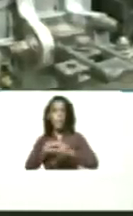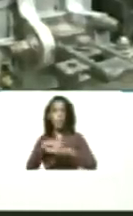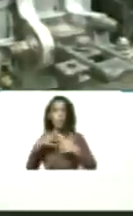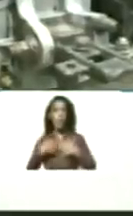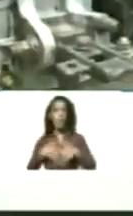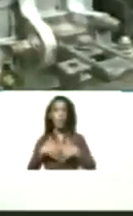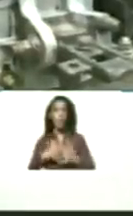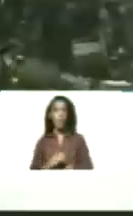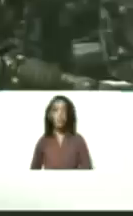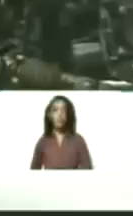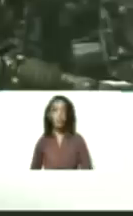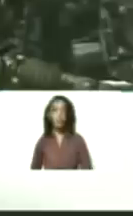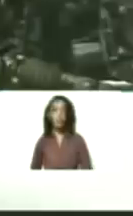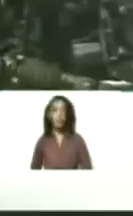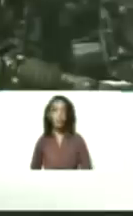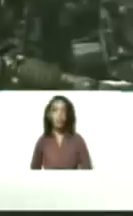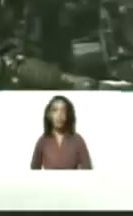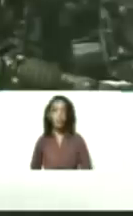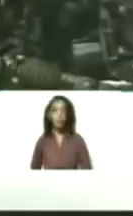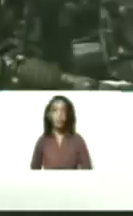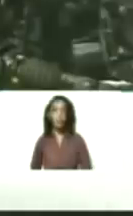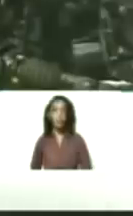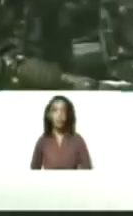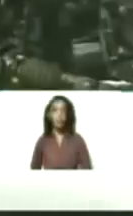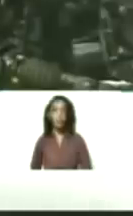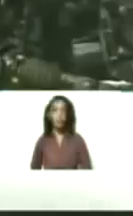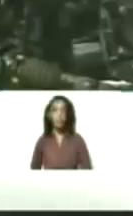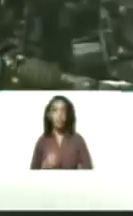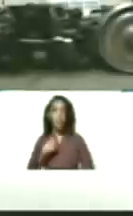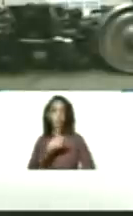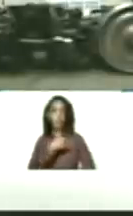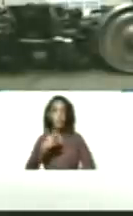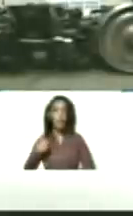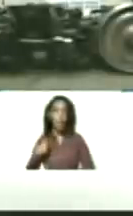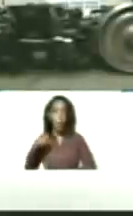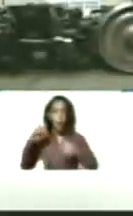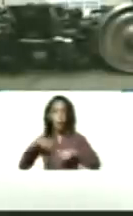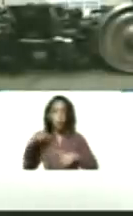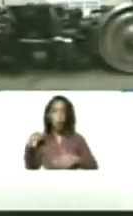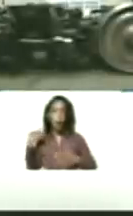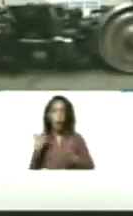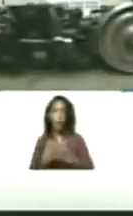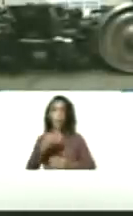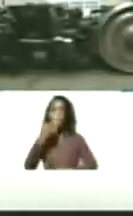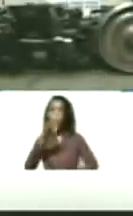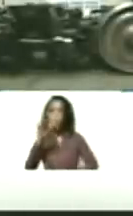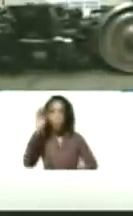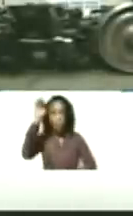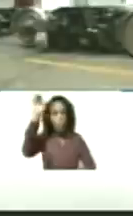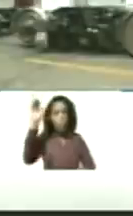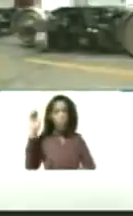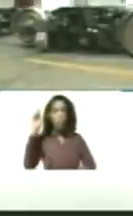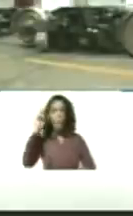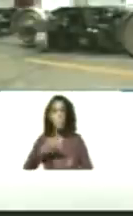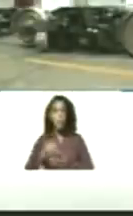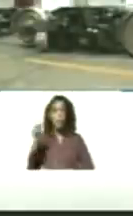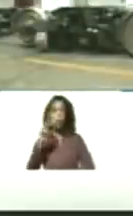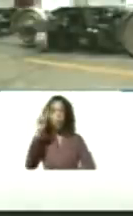Industria. Yo quiero, en estos años que están por venir, 2022,